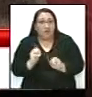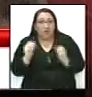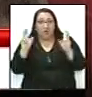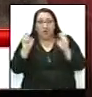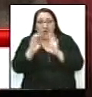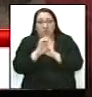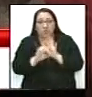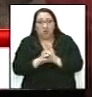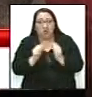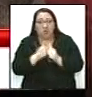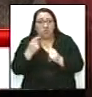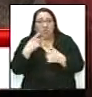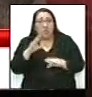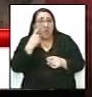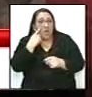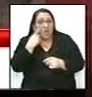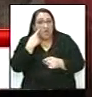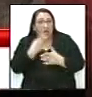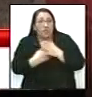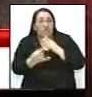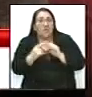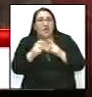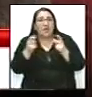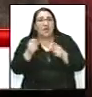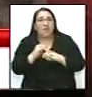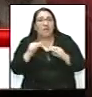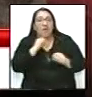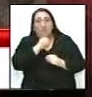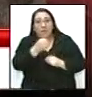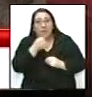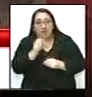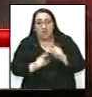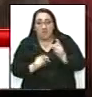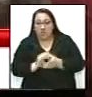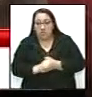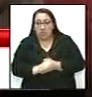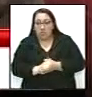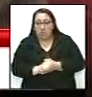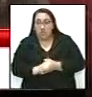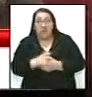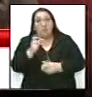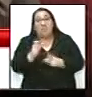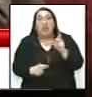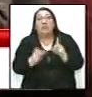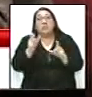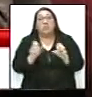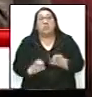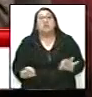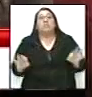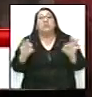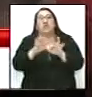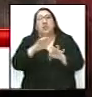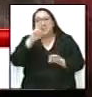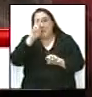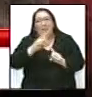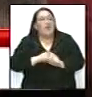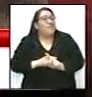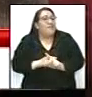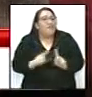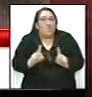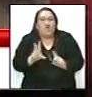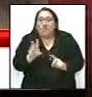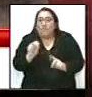constitucionales que solamente lo conocen a través de los grandes medios de prensa y algunos personajes ilustrísimos del país. Pero nada, no